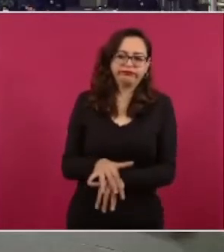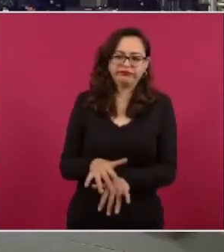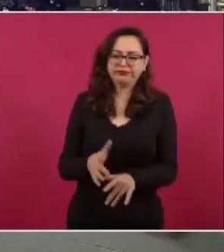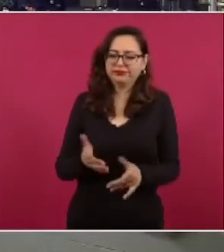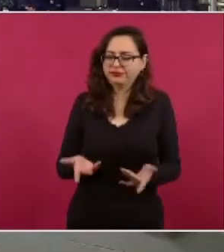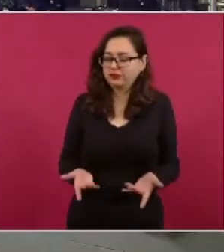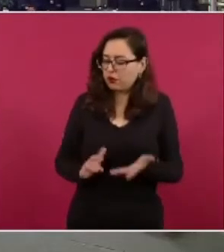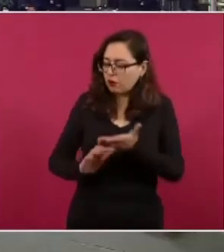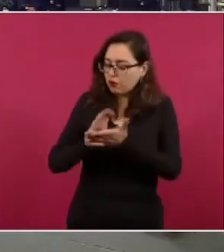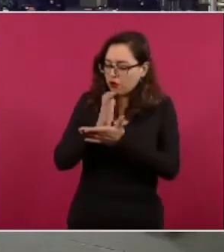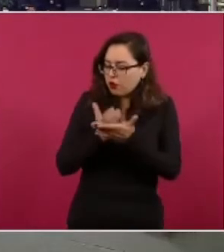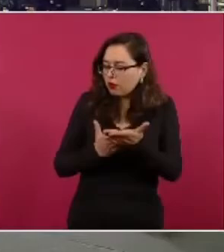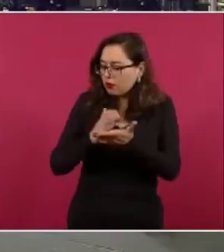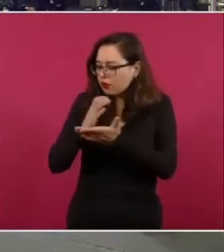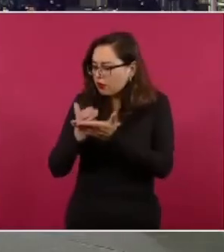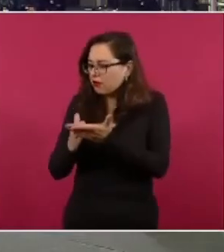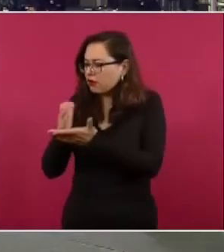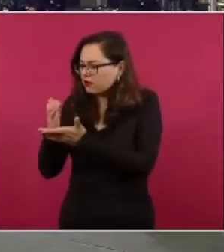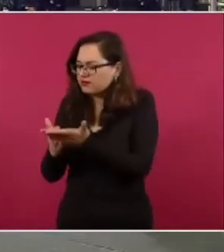y el SAT